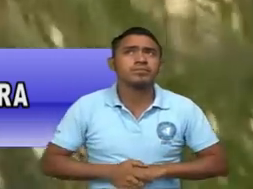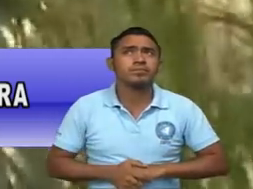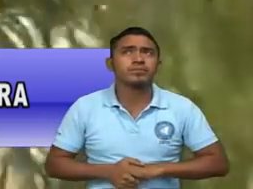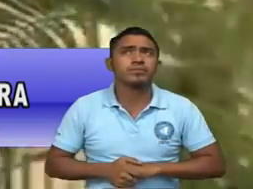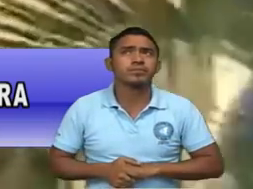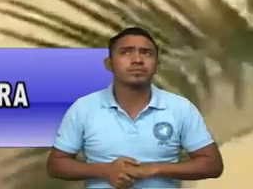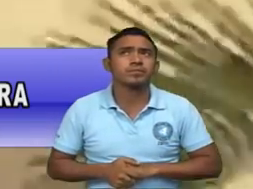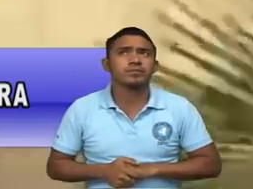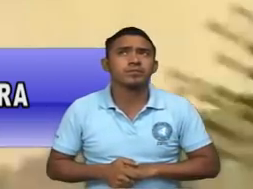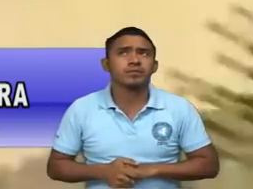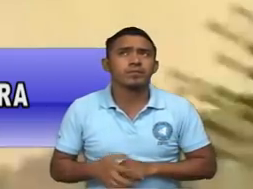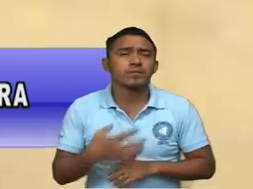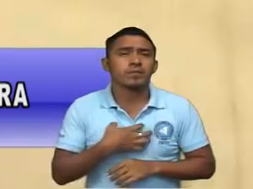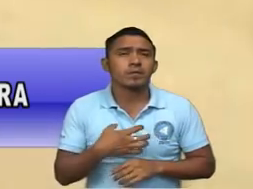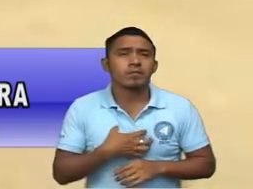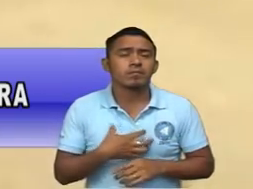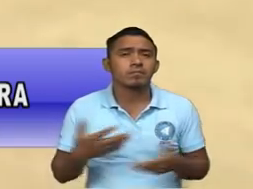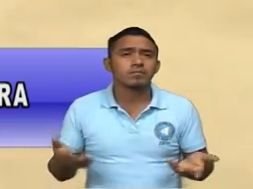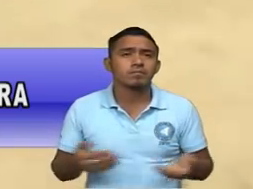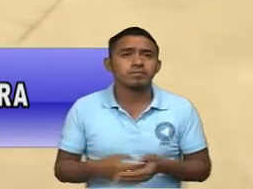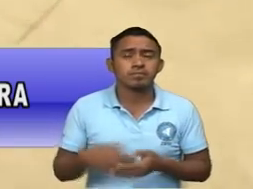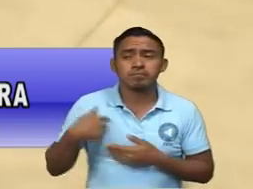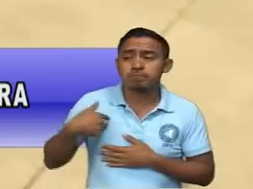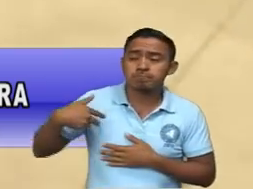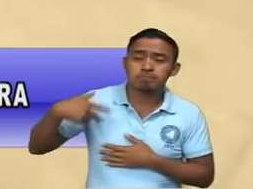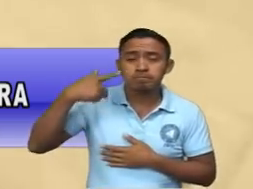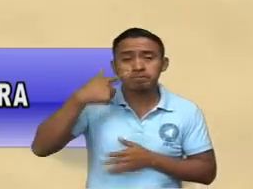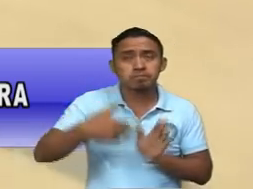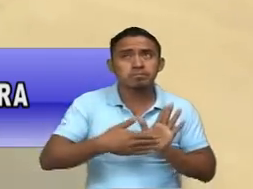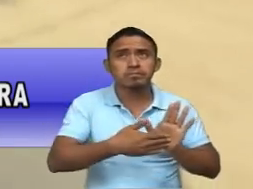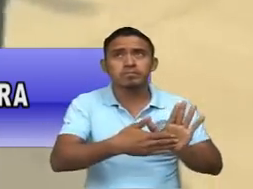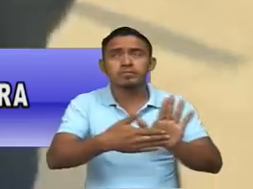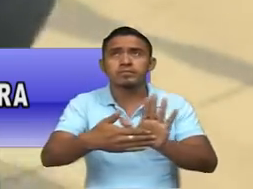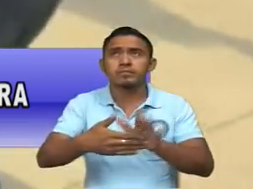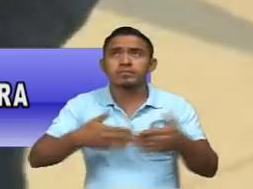en este esfuerzo. Aquí estamos a la orilla de